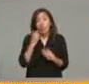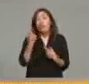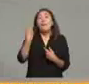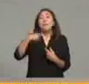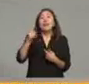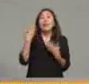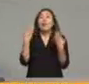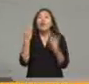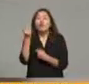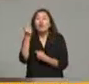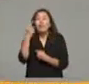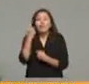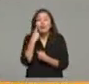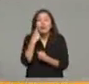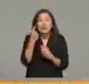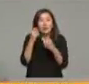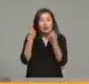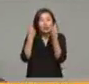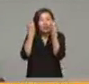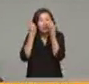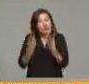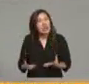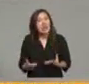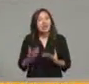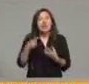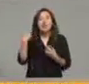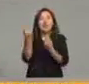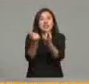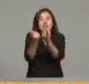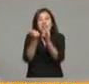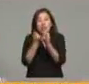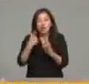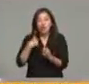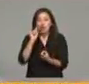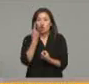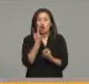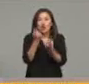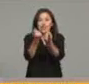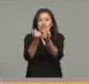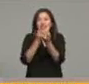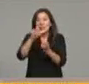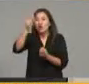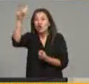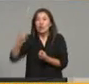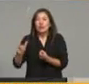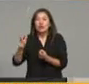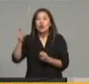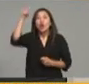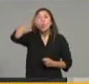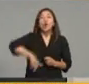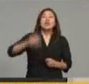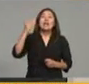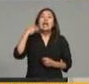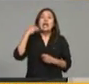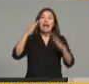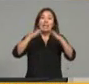alguien necesita de uno y uno necesita del otro y eso es quizá lo más importante el doctor va a estar hoy en la